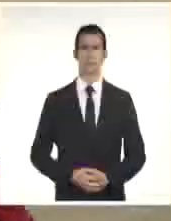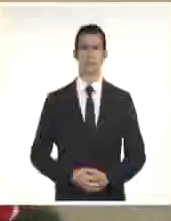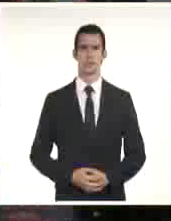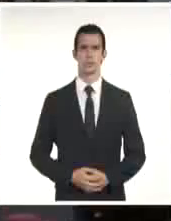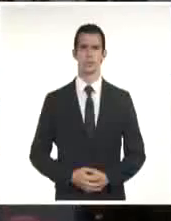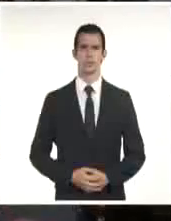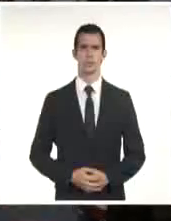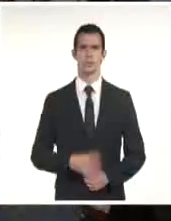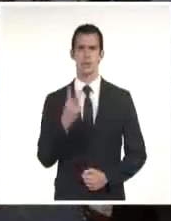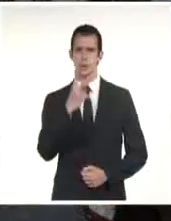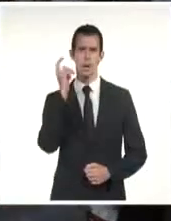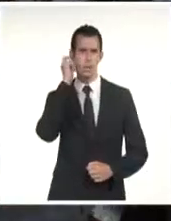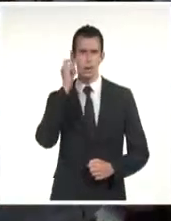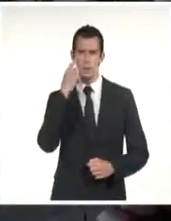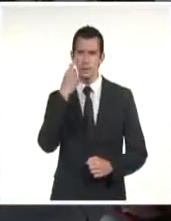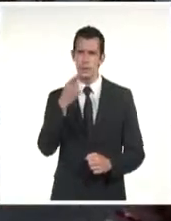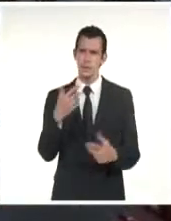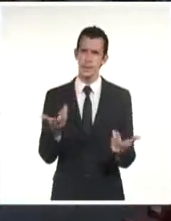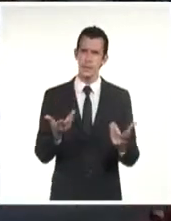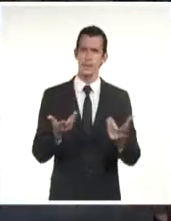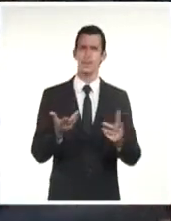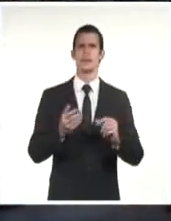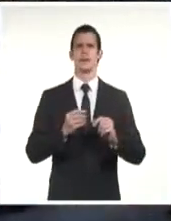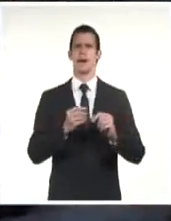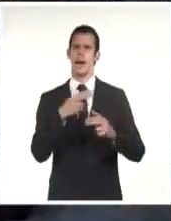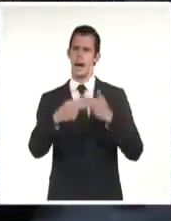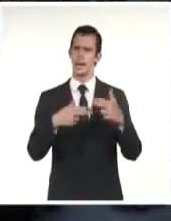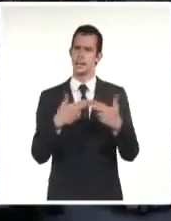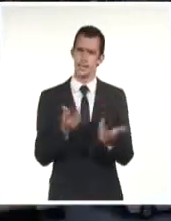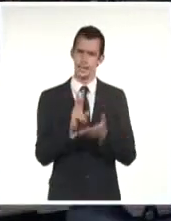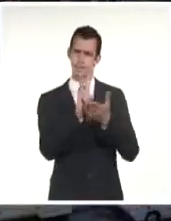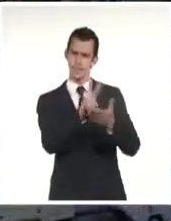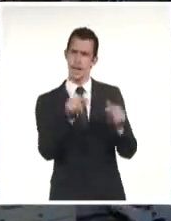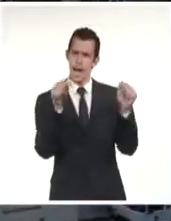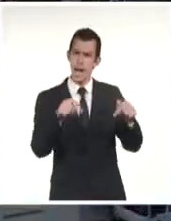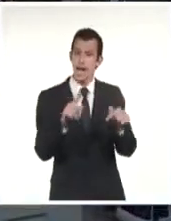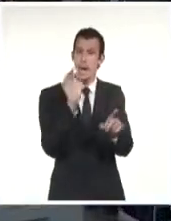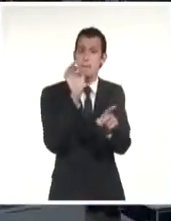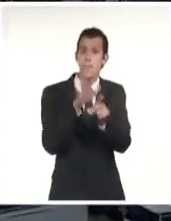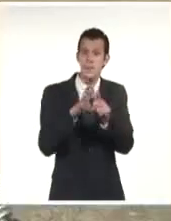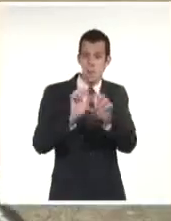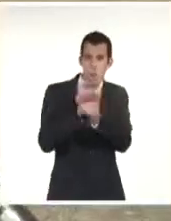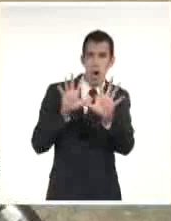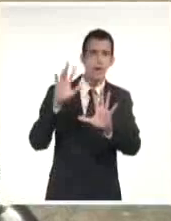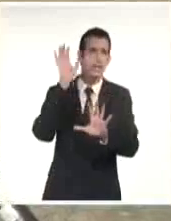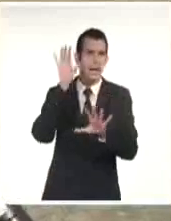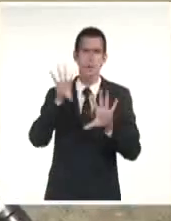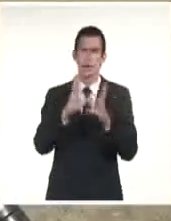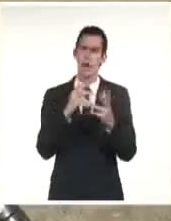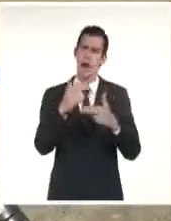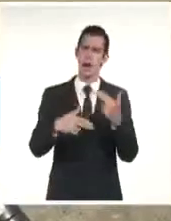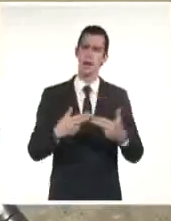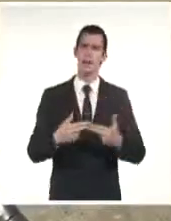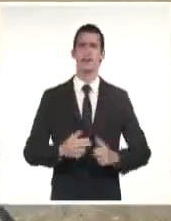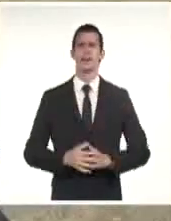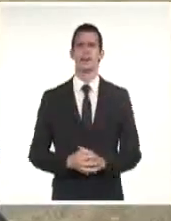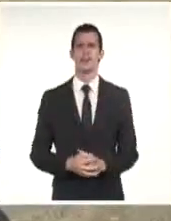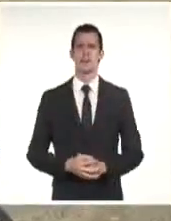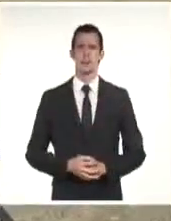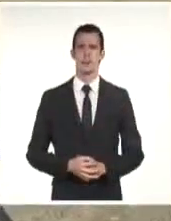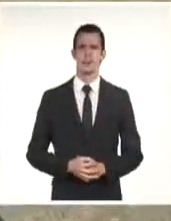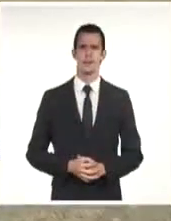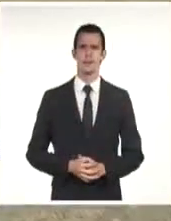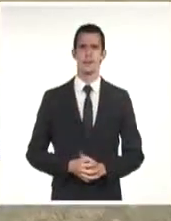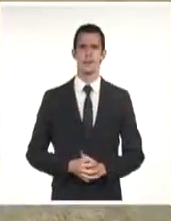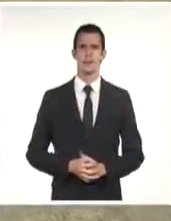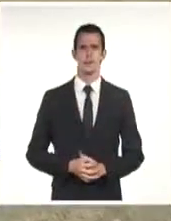alturas todavía no tienen el abrazo del Día de las Madres. Chiquitico es un bebé de 2 años, es chiquitico, imagínese, pero mi niña de 18 sí está muy